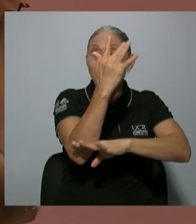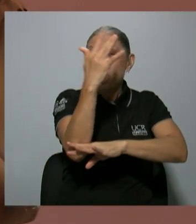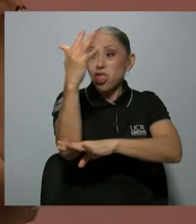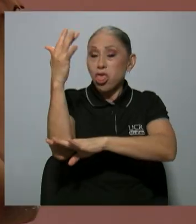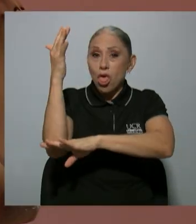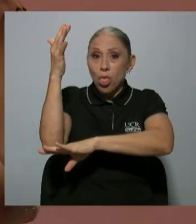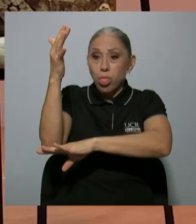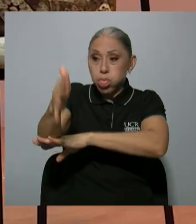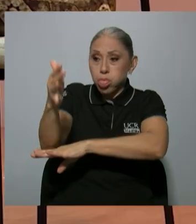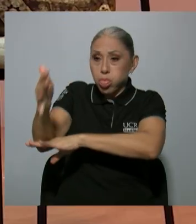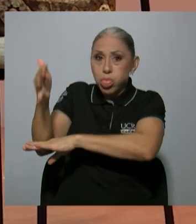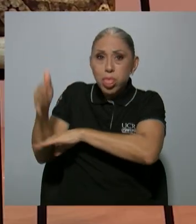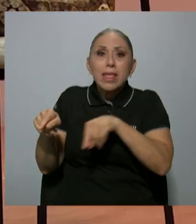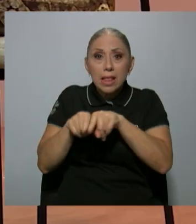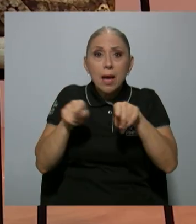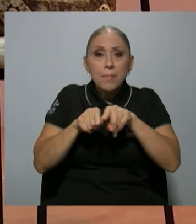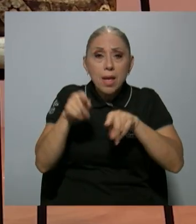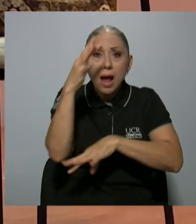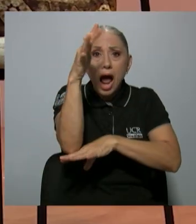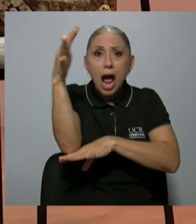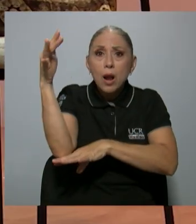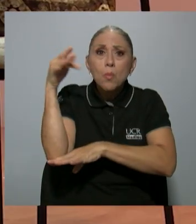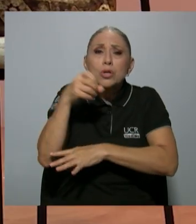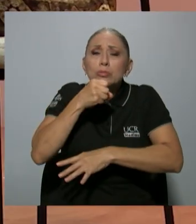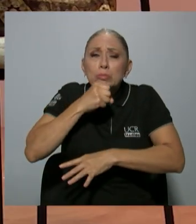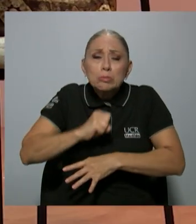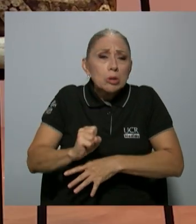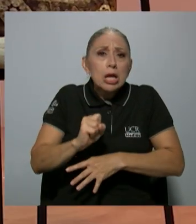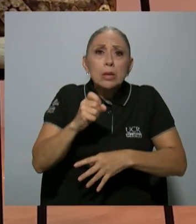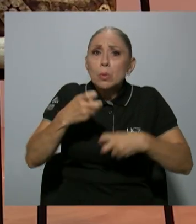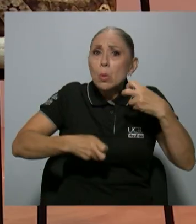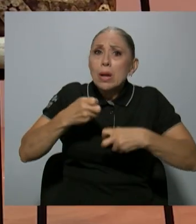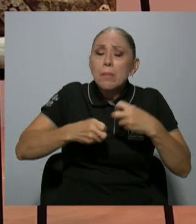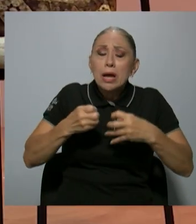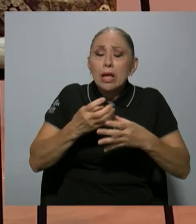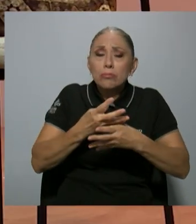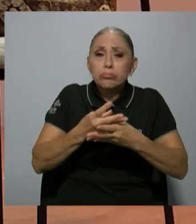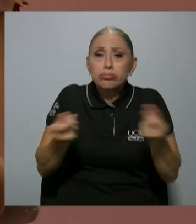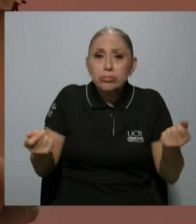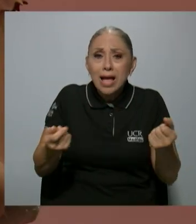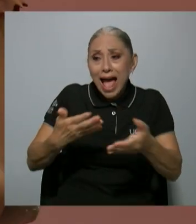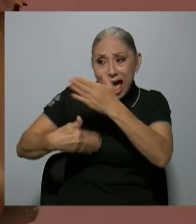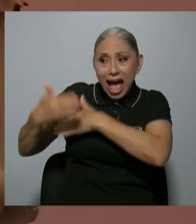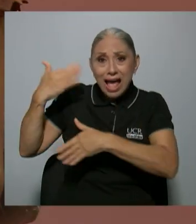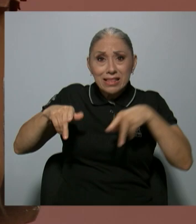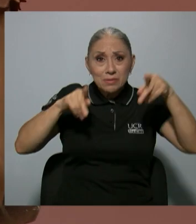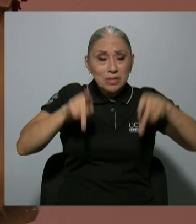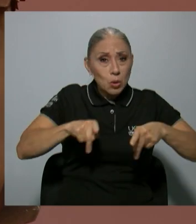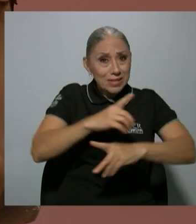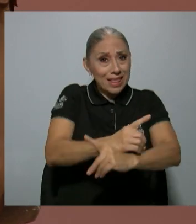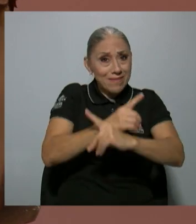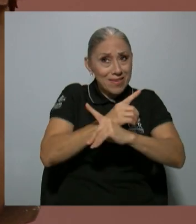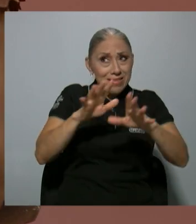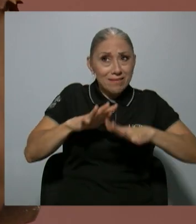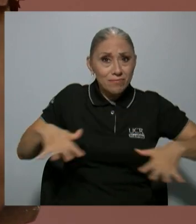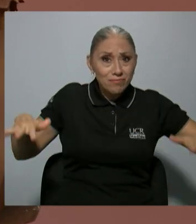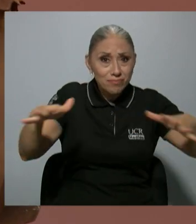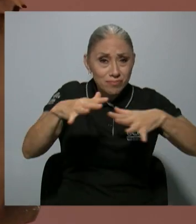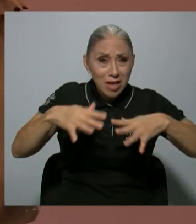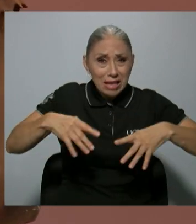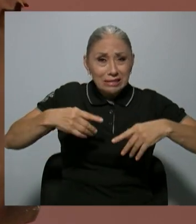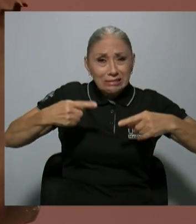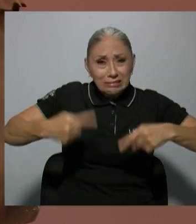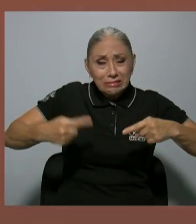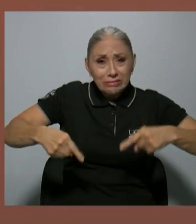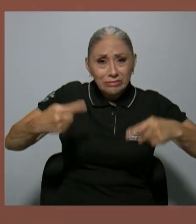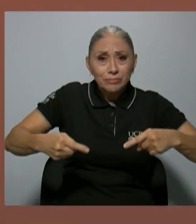especies en peligro de extinción. En el 2010, después de muchas manifestaciones de movimientos ecologistas y una gran pelea legal, el Tribunal Ambiental anuló todo